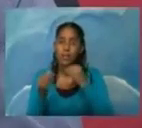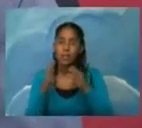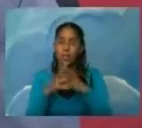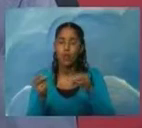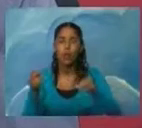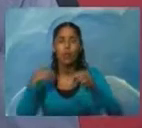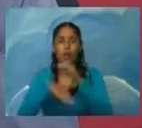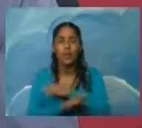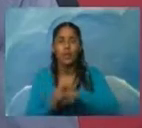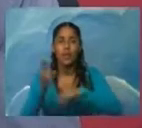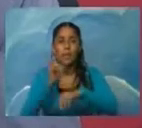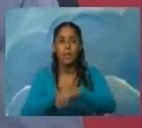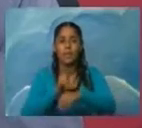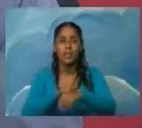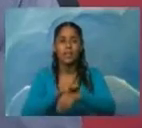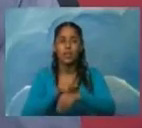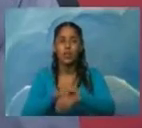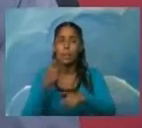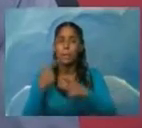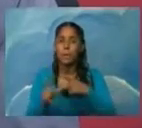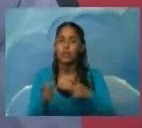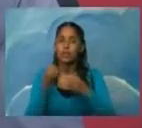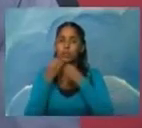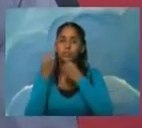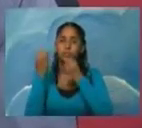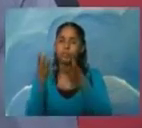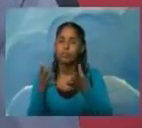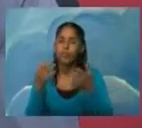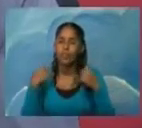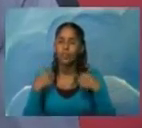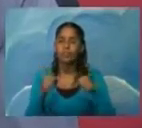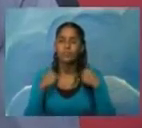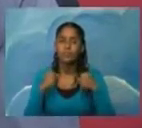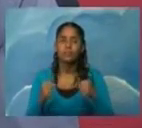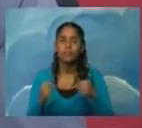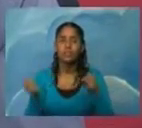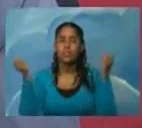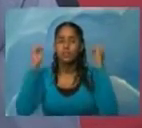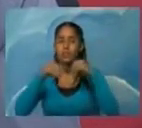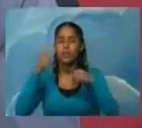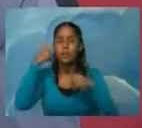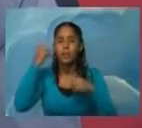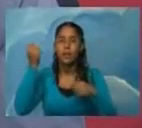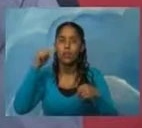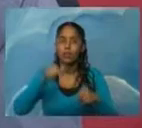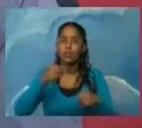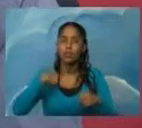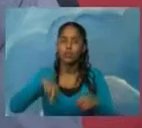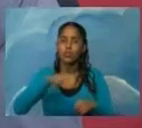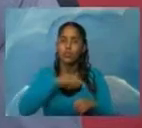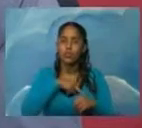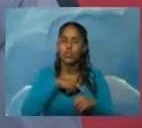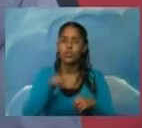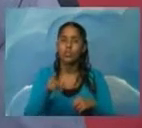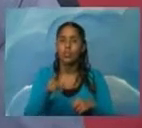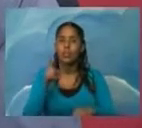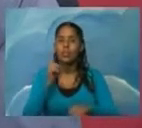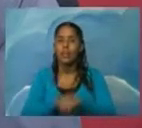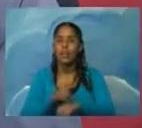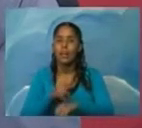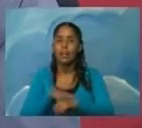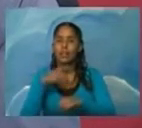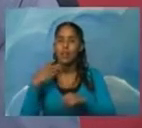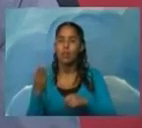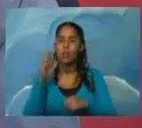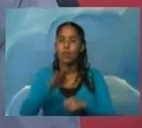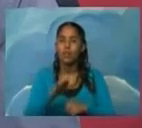al médico, pero tomando los consejos, las prácticas que se ha aplicado para nosotros acá durante el tiempo que estamos son